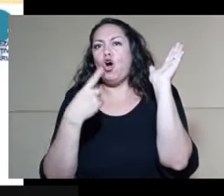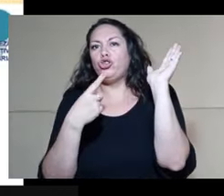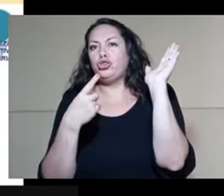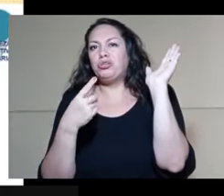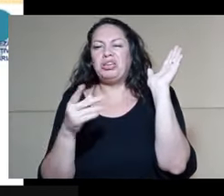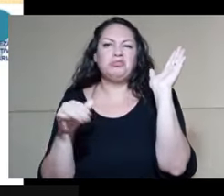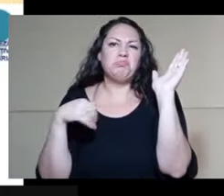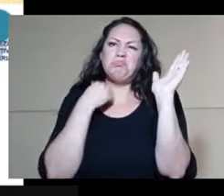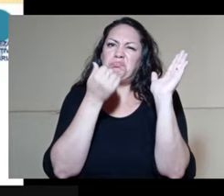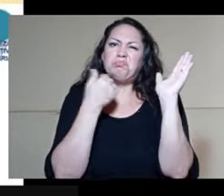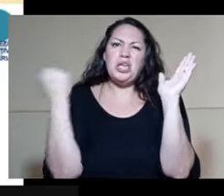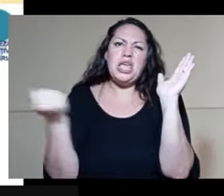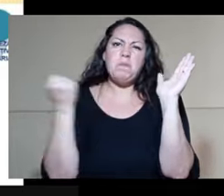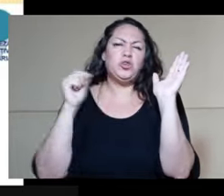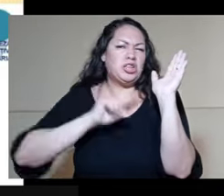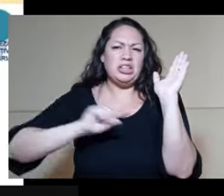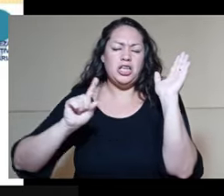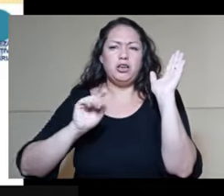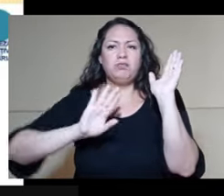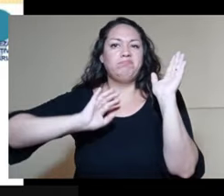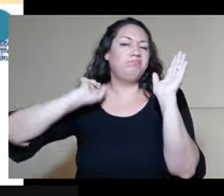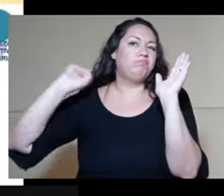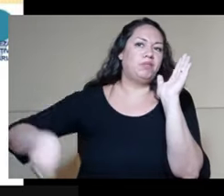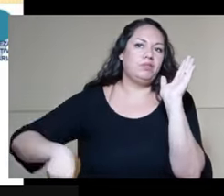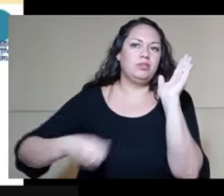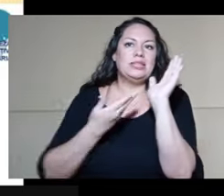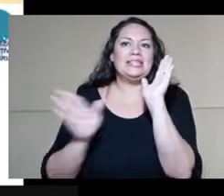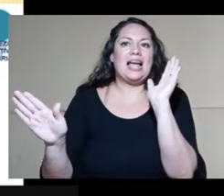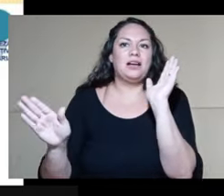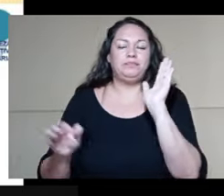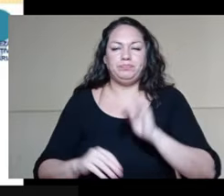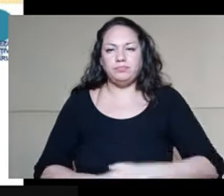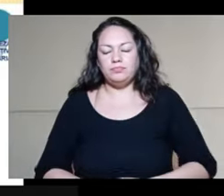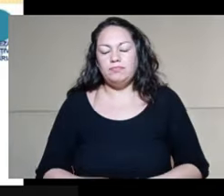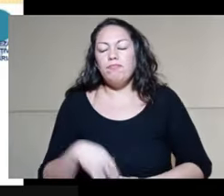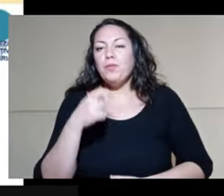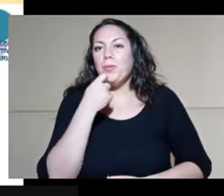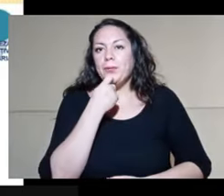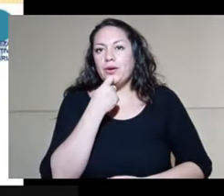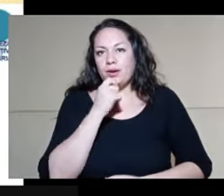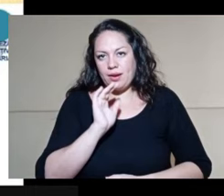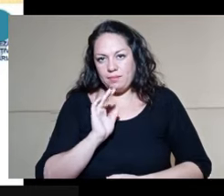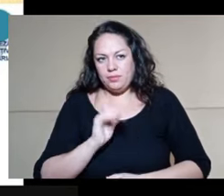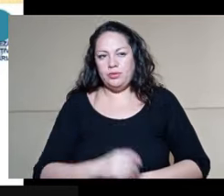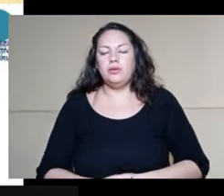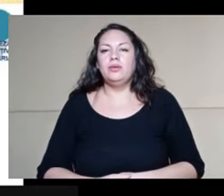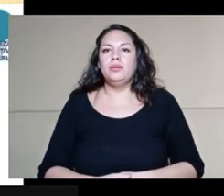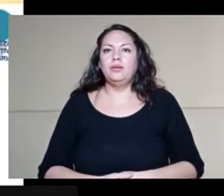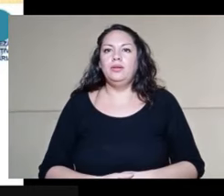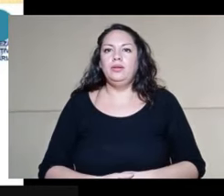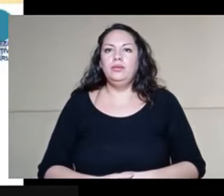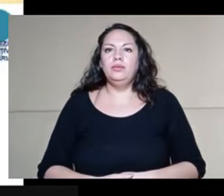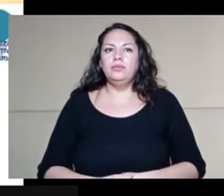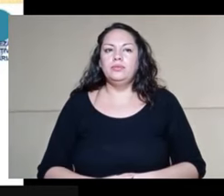para que vayan a la corteza. Los estímulos irrelevantes no los deja pasar, por lo tanto nosotros ni nos enteramos. Por ejemplo,